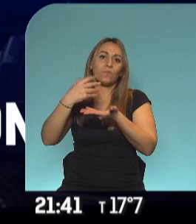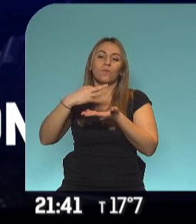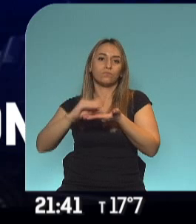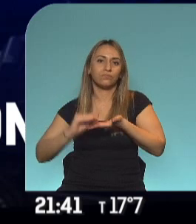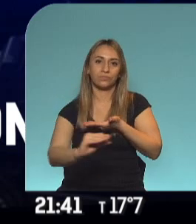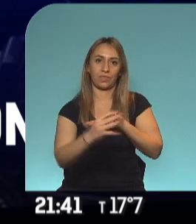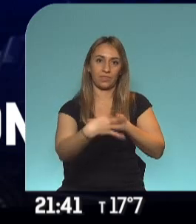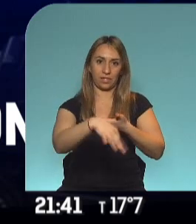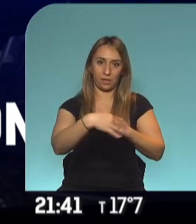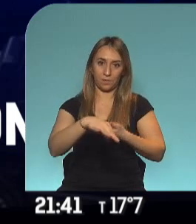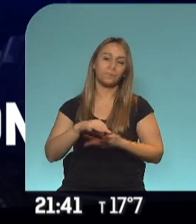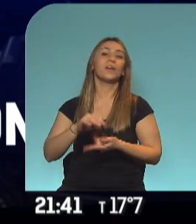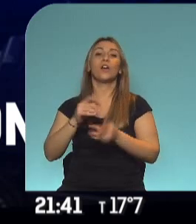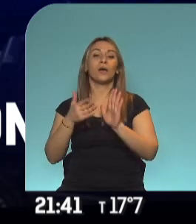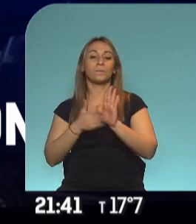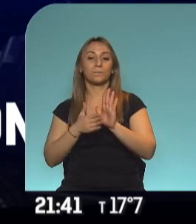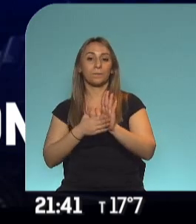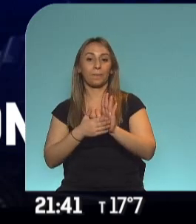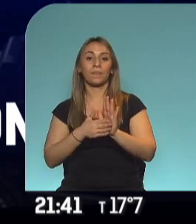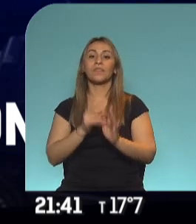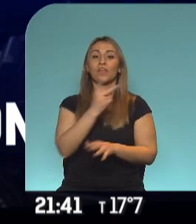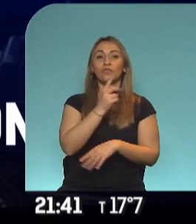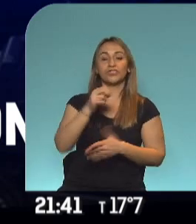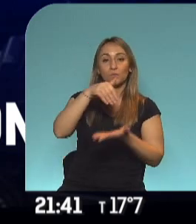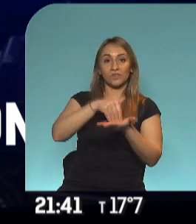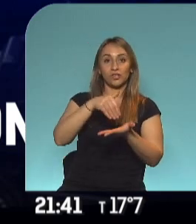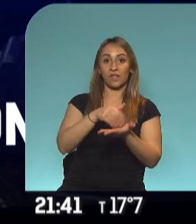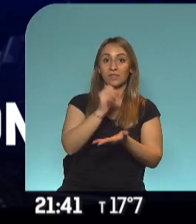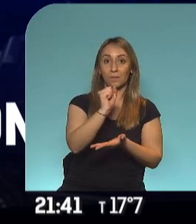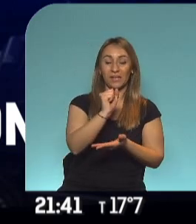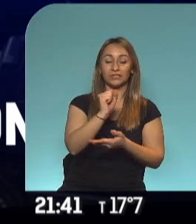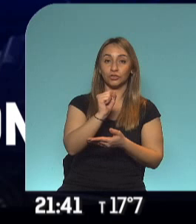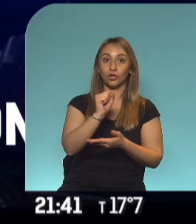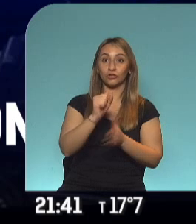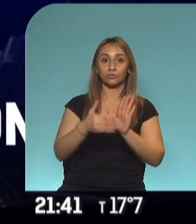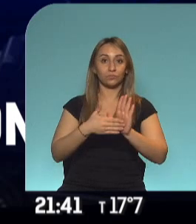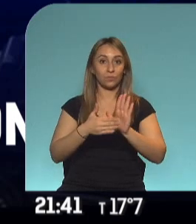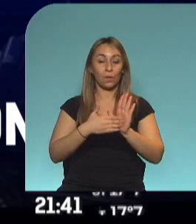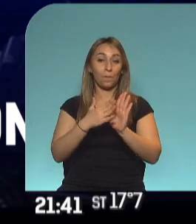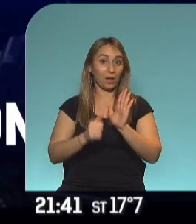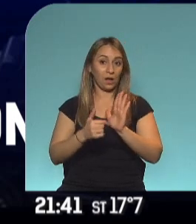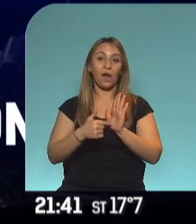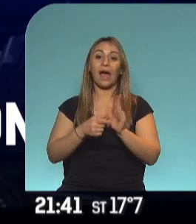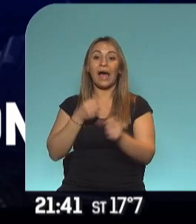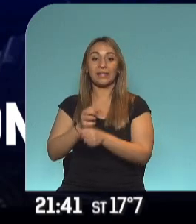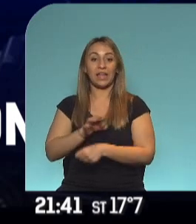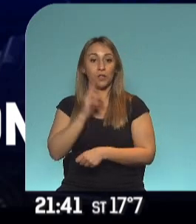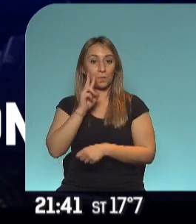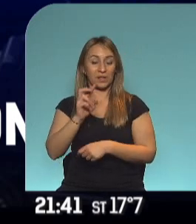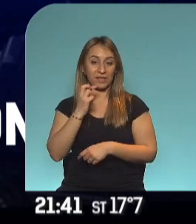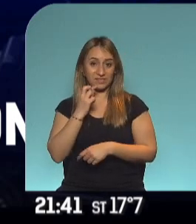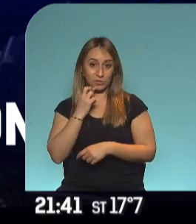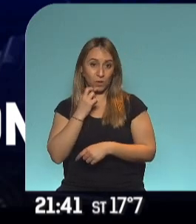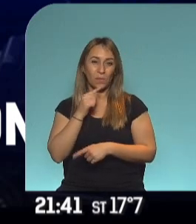hasta superiores a 200 millones de pesos hasta el 31 de diciembre de 2019. Y ahí tenemos la